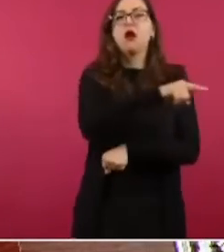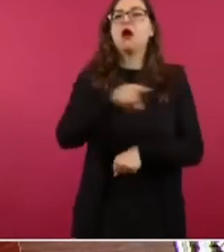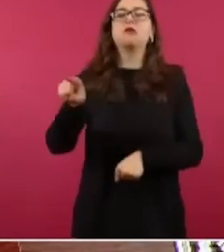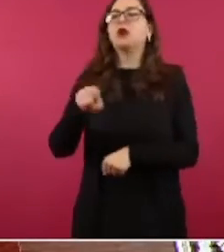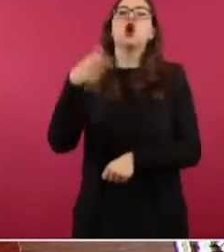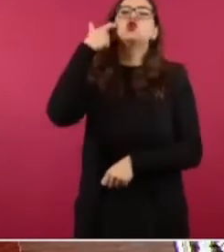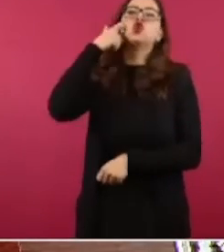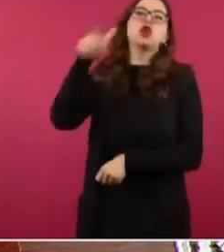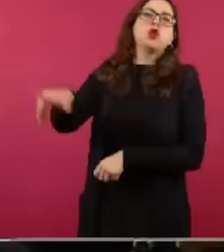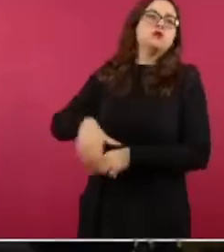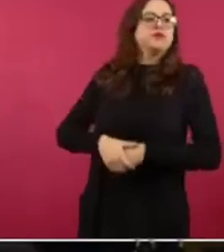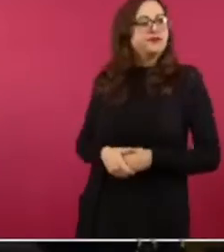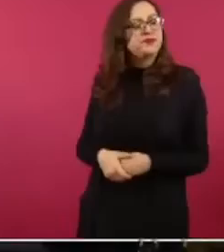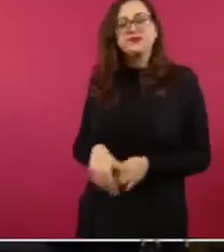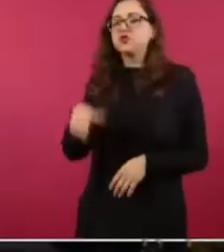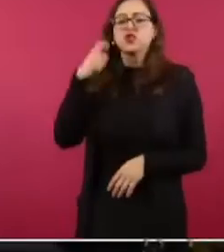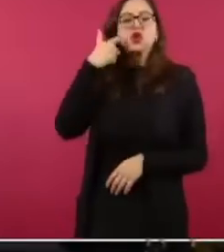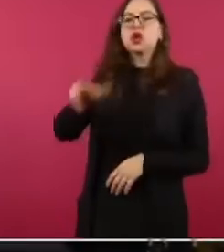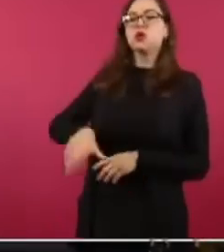hipocresía